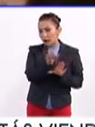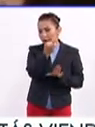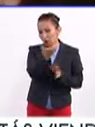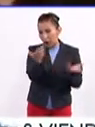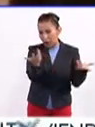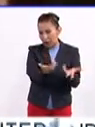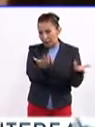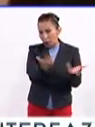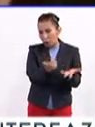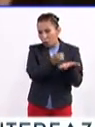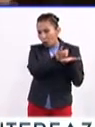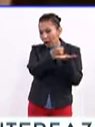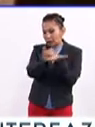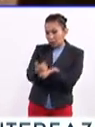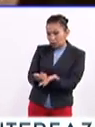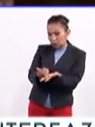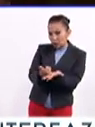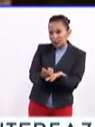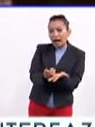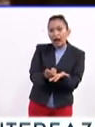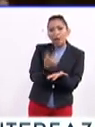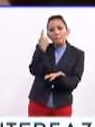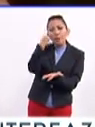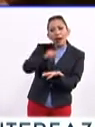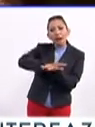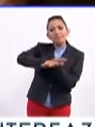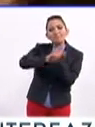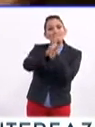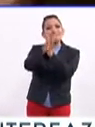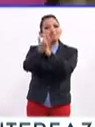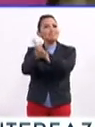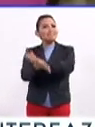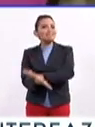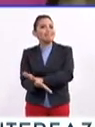práctica mediadora y transformadora.